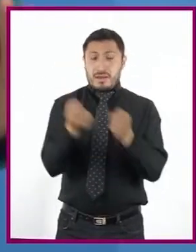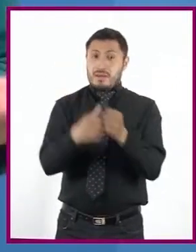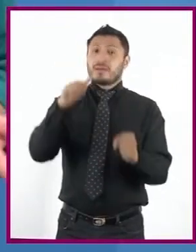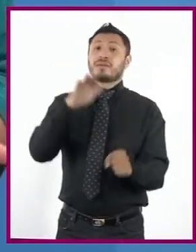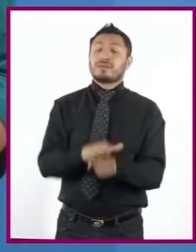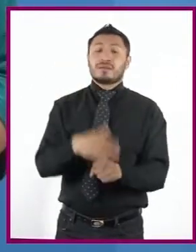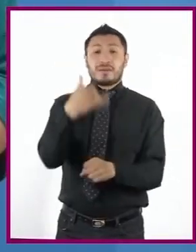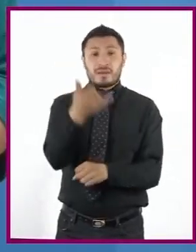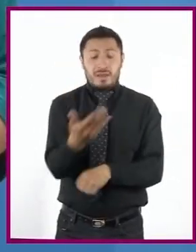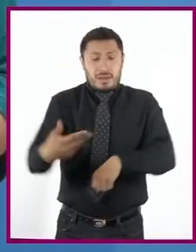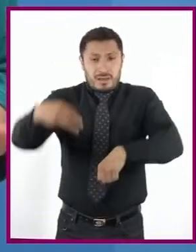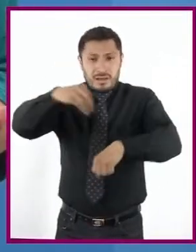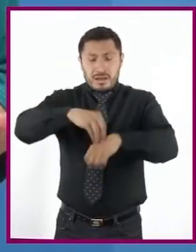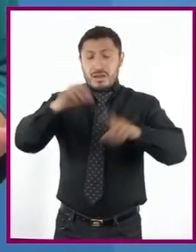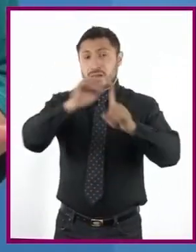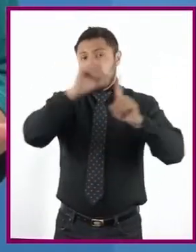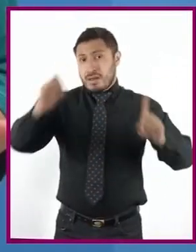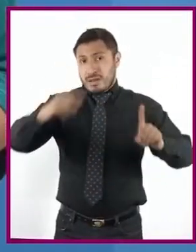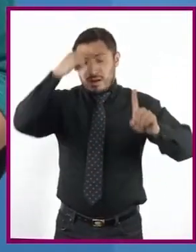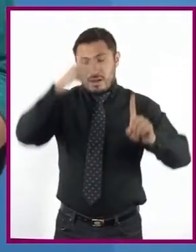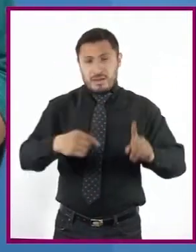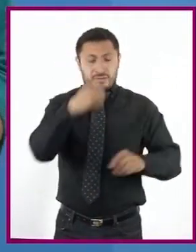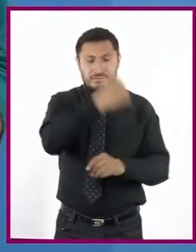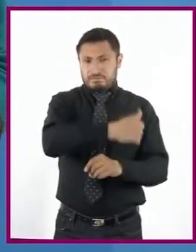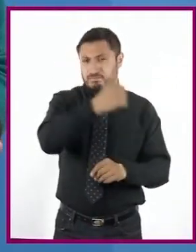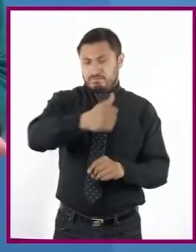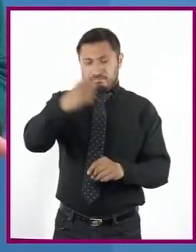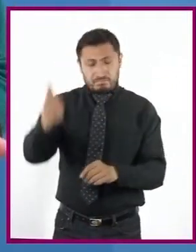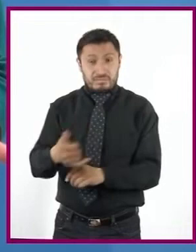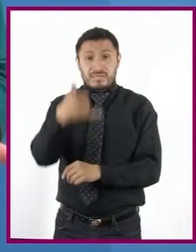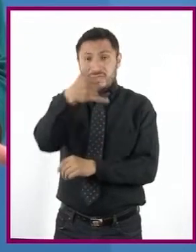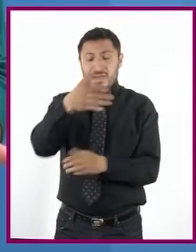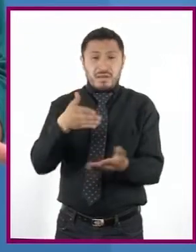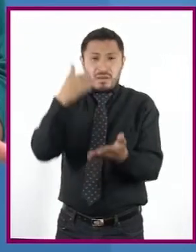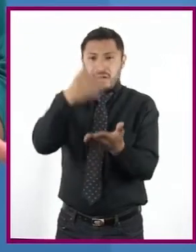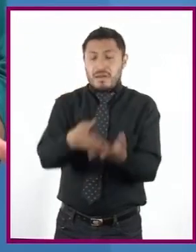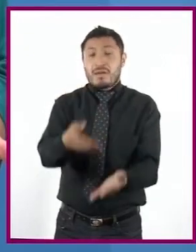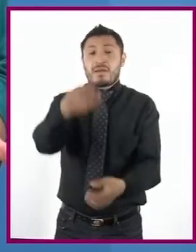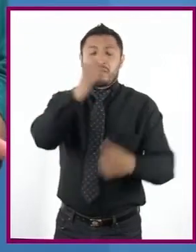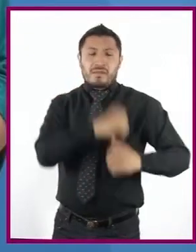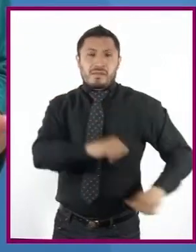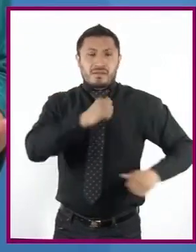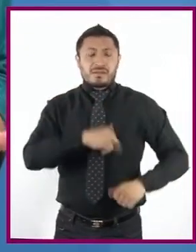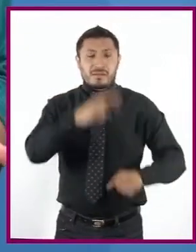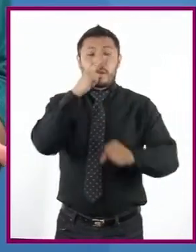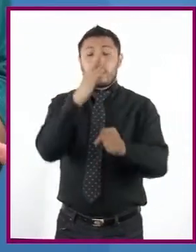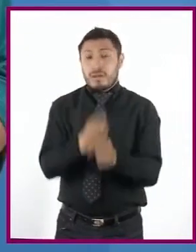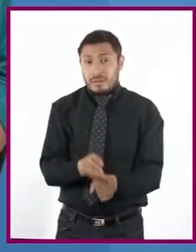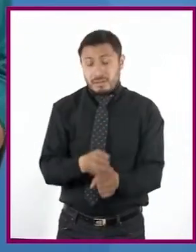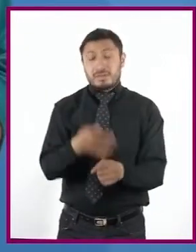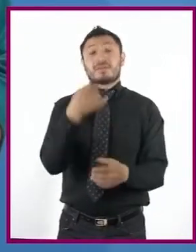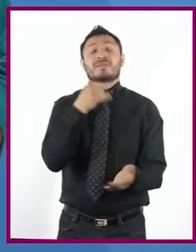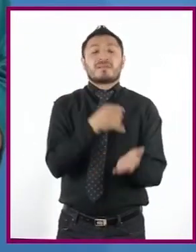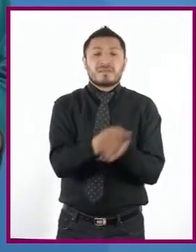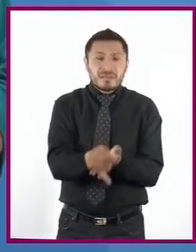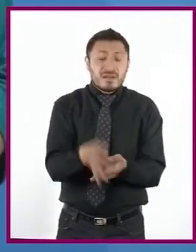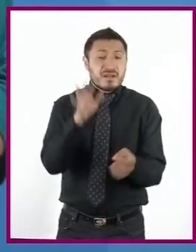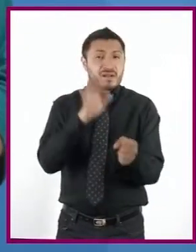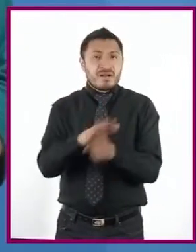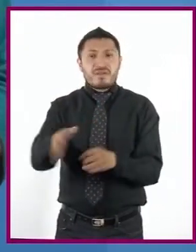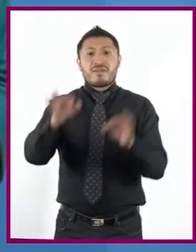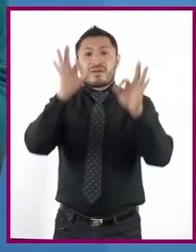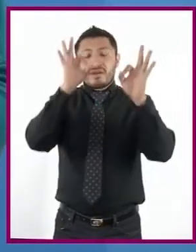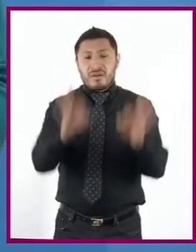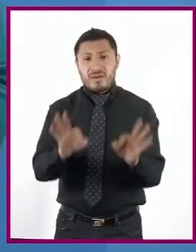y aplicar los mecanismos que corresponden y acudir a las autoridades responsables de decidir cuál es la